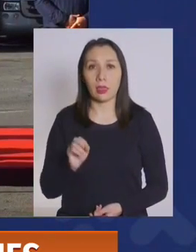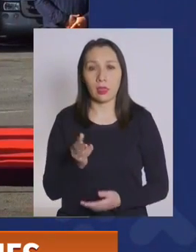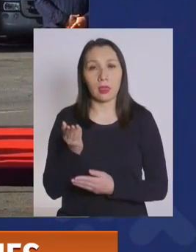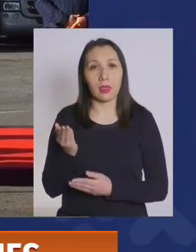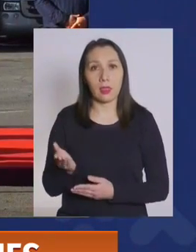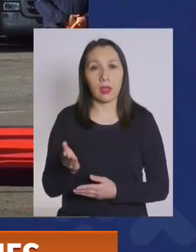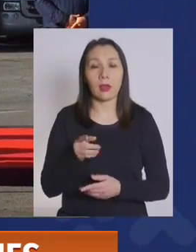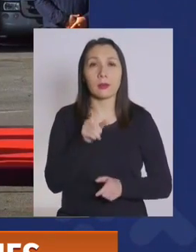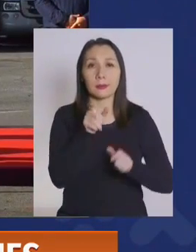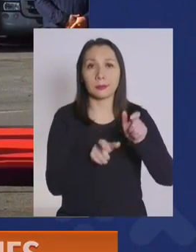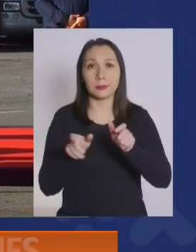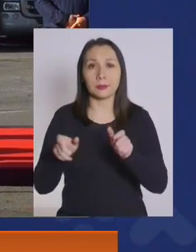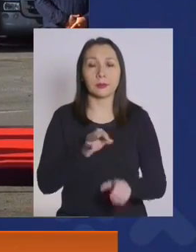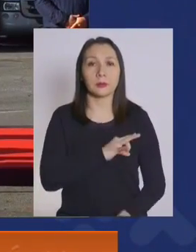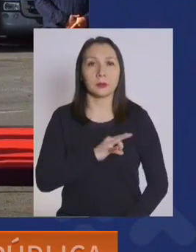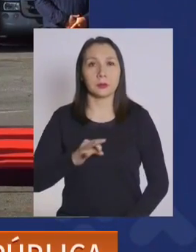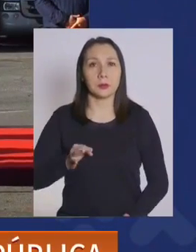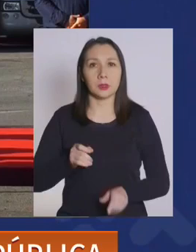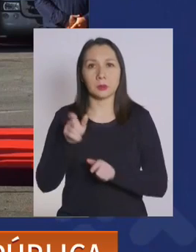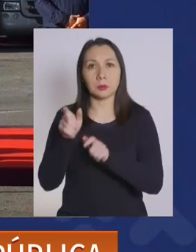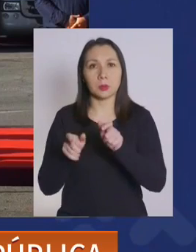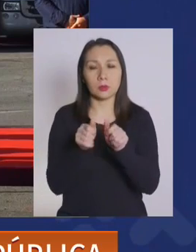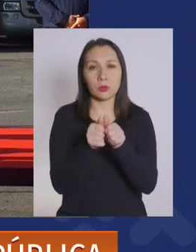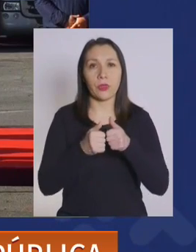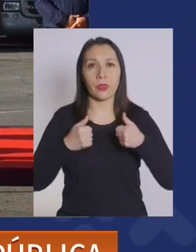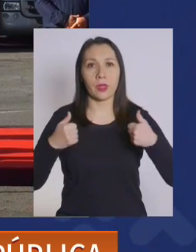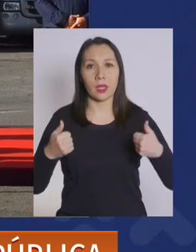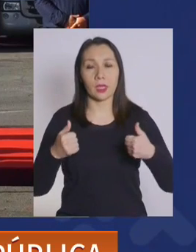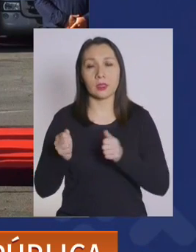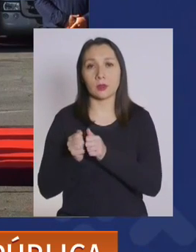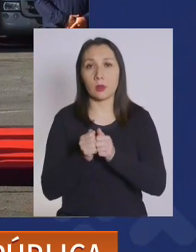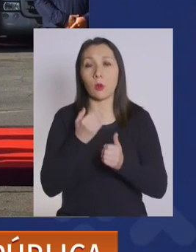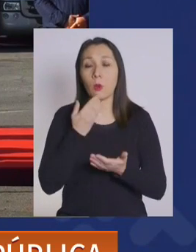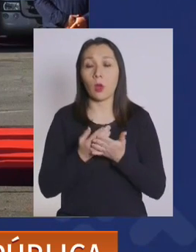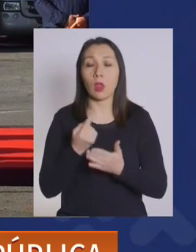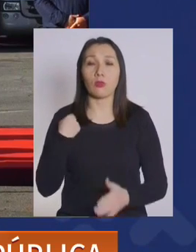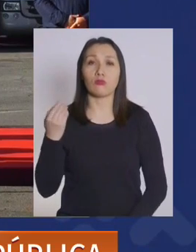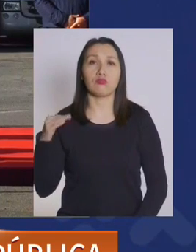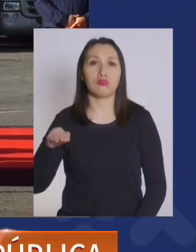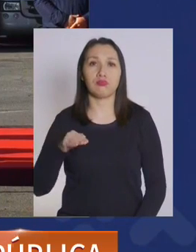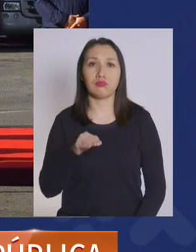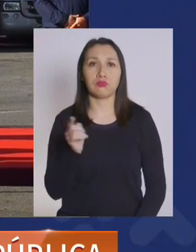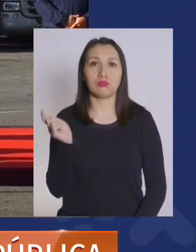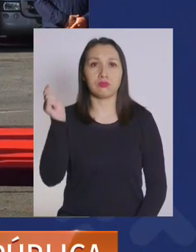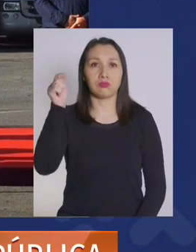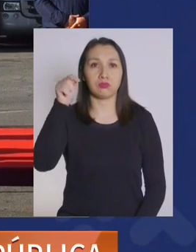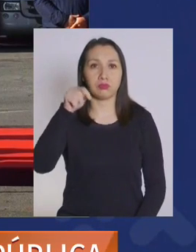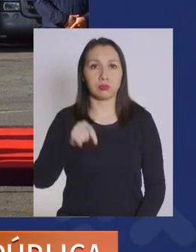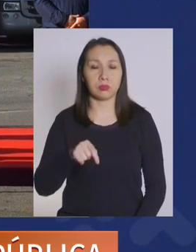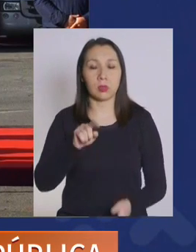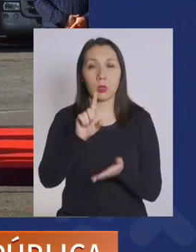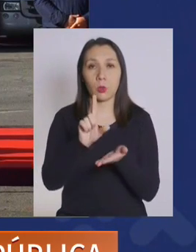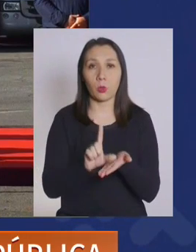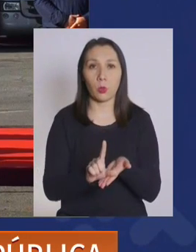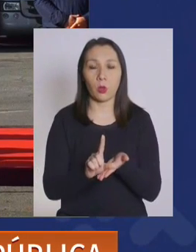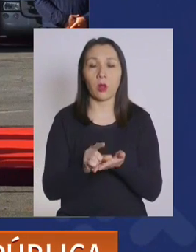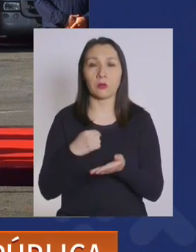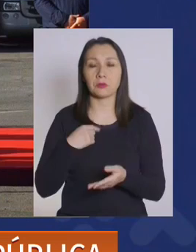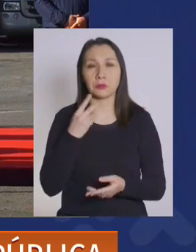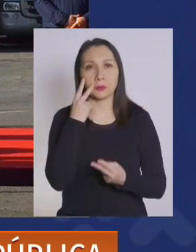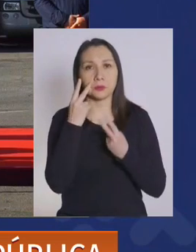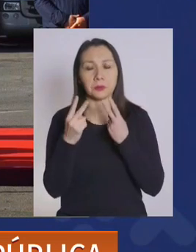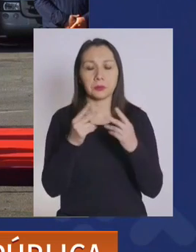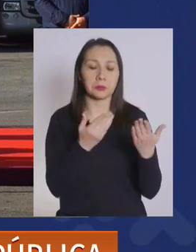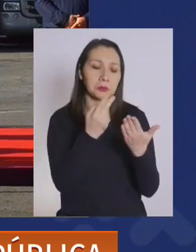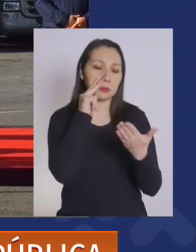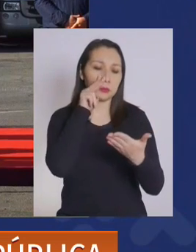ministros, señores dirigentes, cuando venía a este lugar, venía viendo una